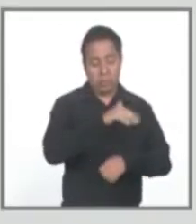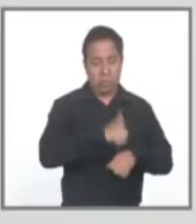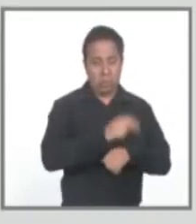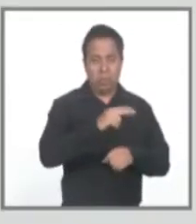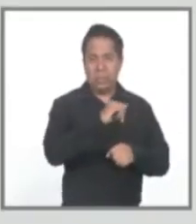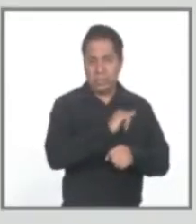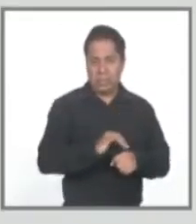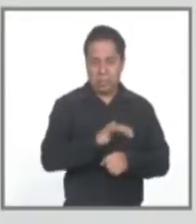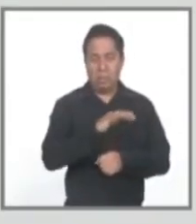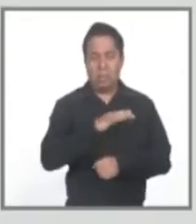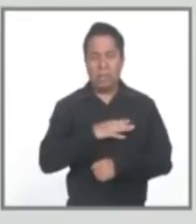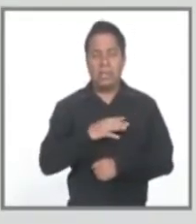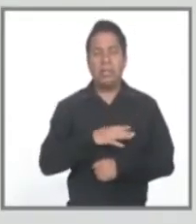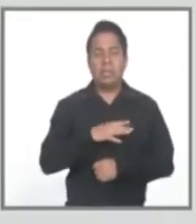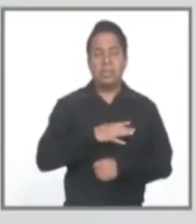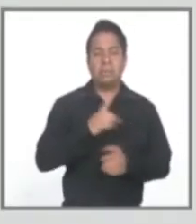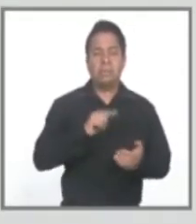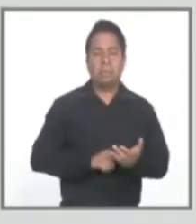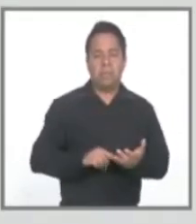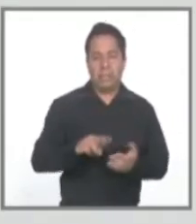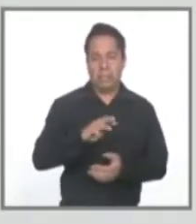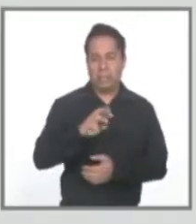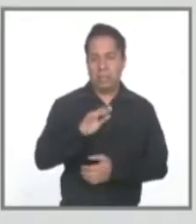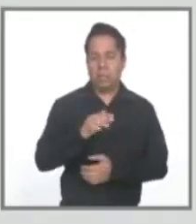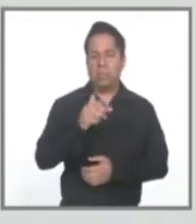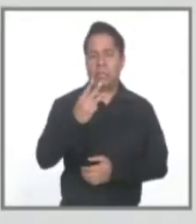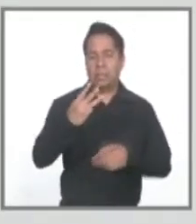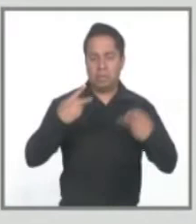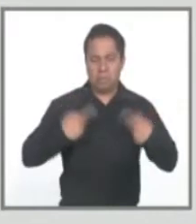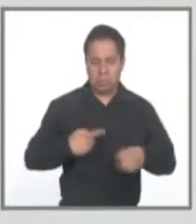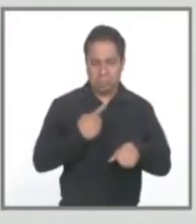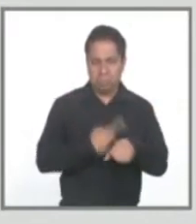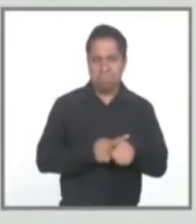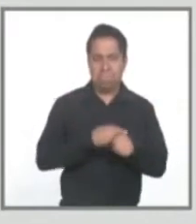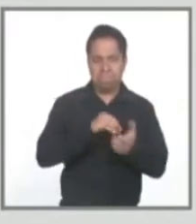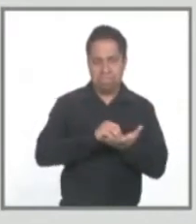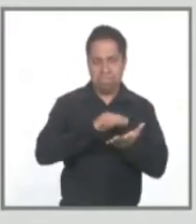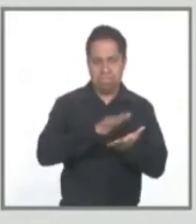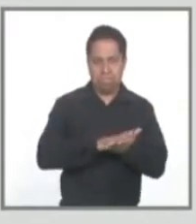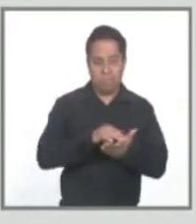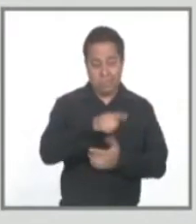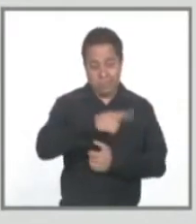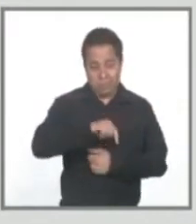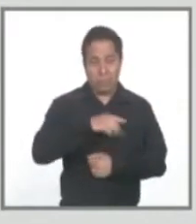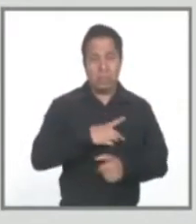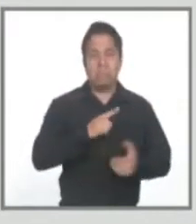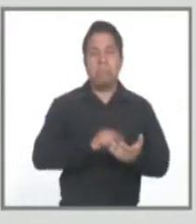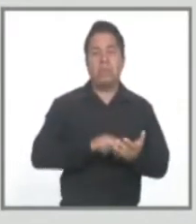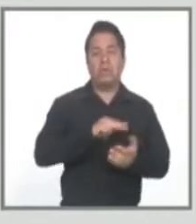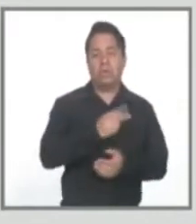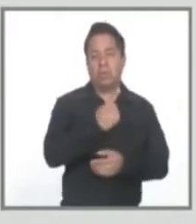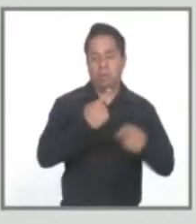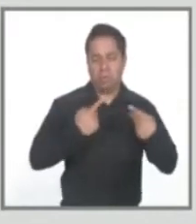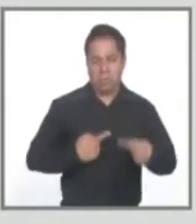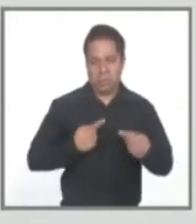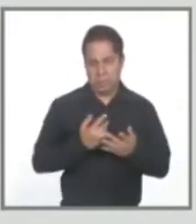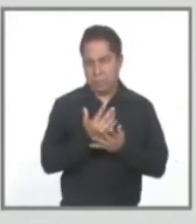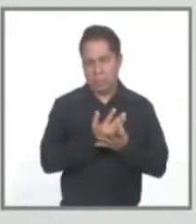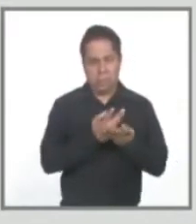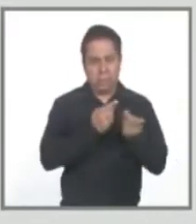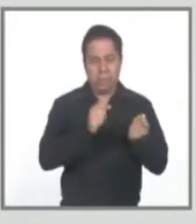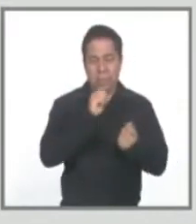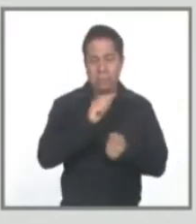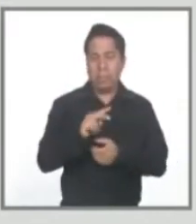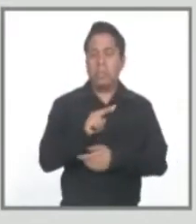dos del ismo presenta mil 353 casos confirmados de los cuales mil 81 se han recuperado